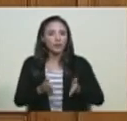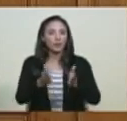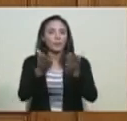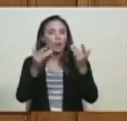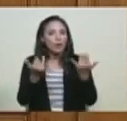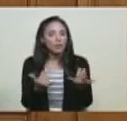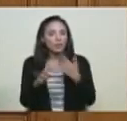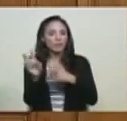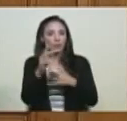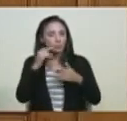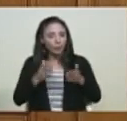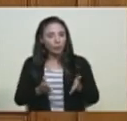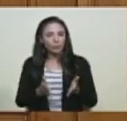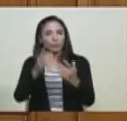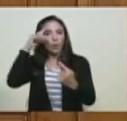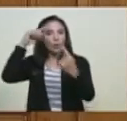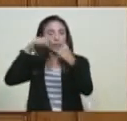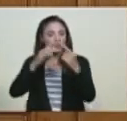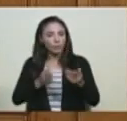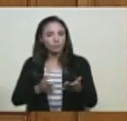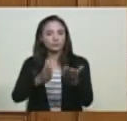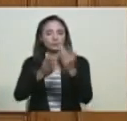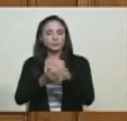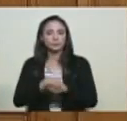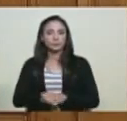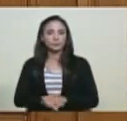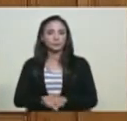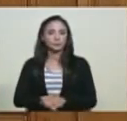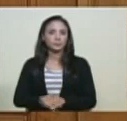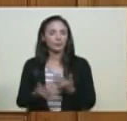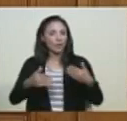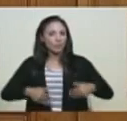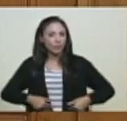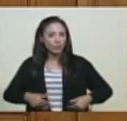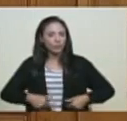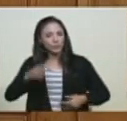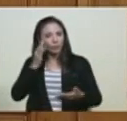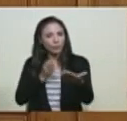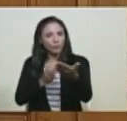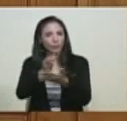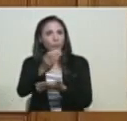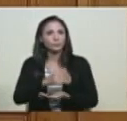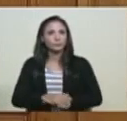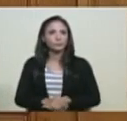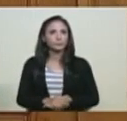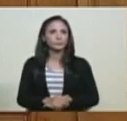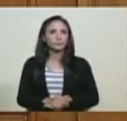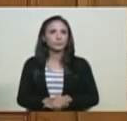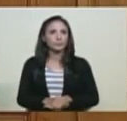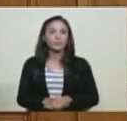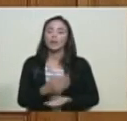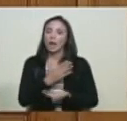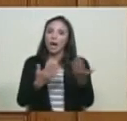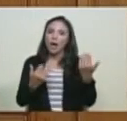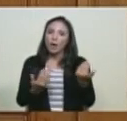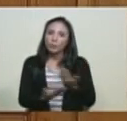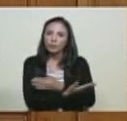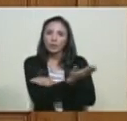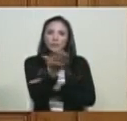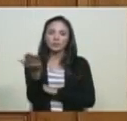Venezuela. Allí es que debemos nosotros concentrar todos los esfuerzos. Compañeros y compañeras,